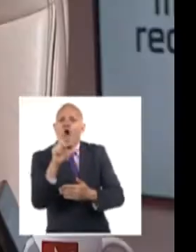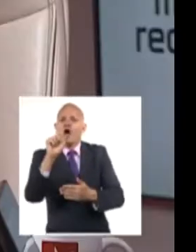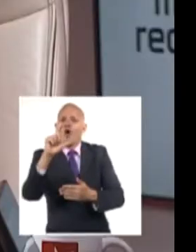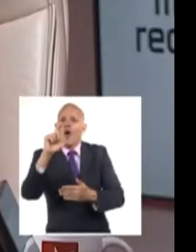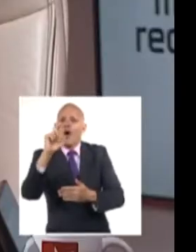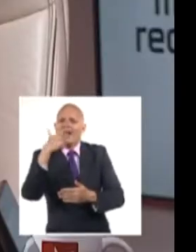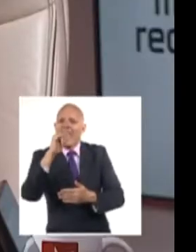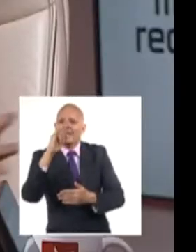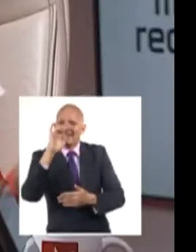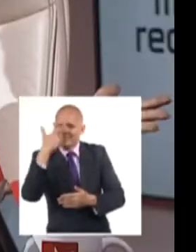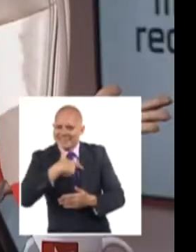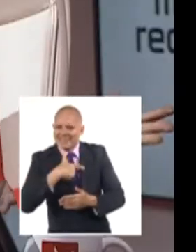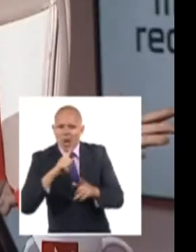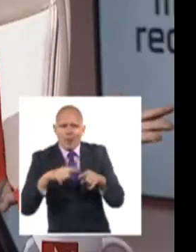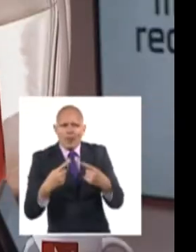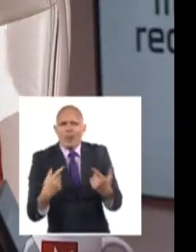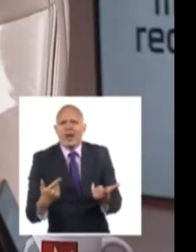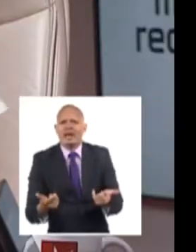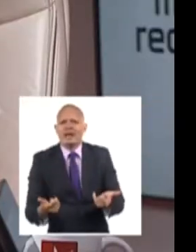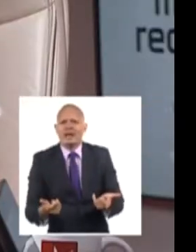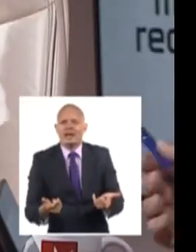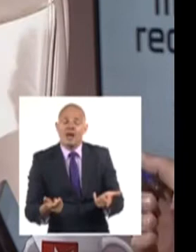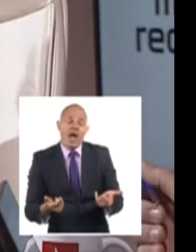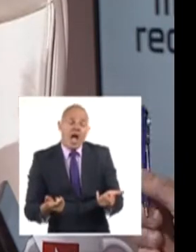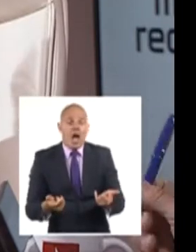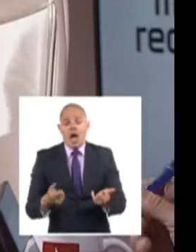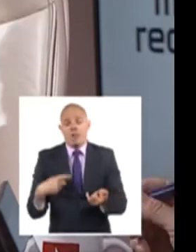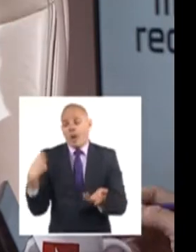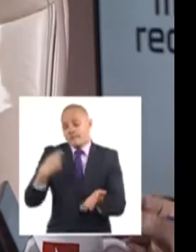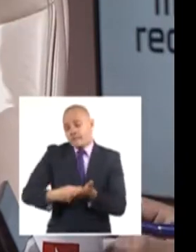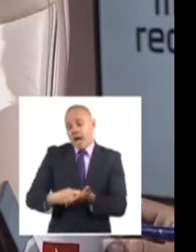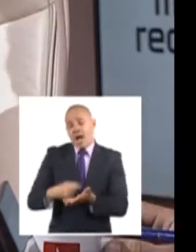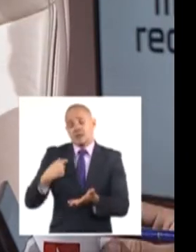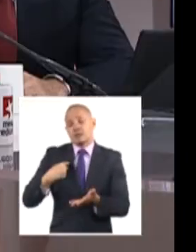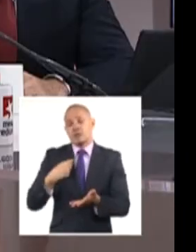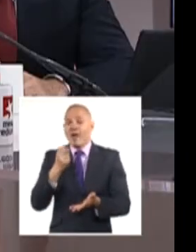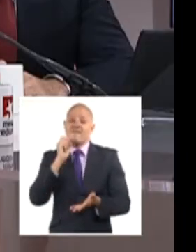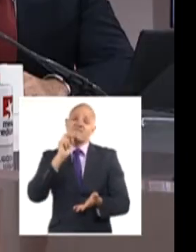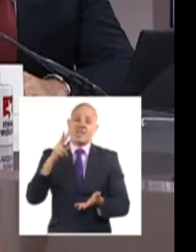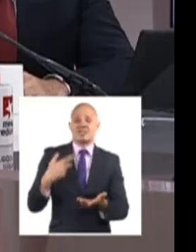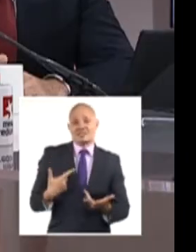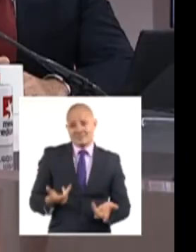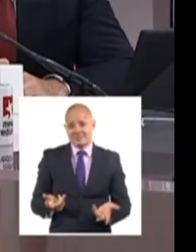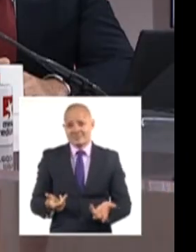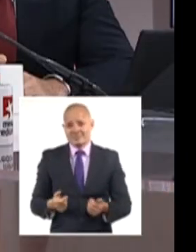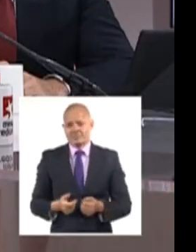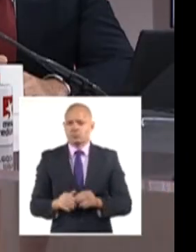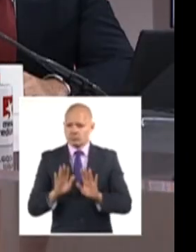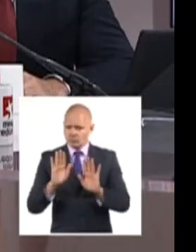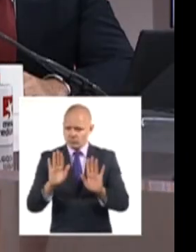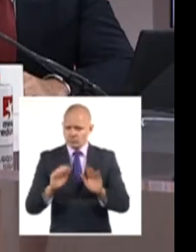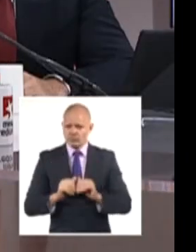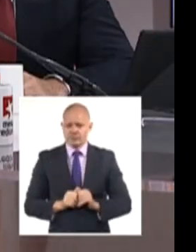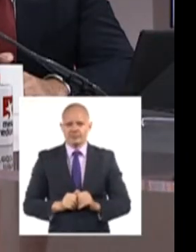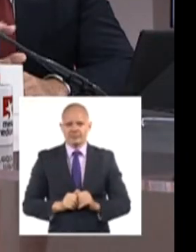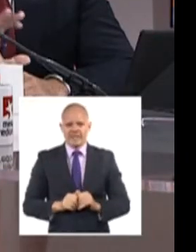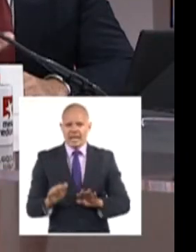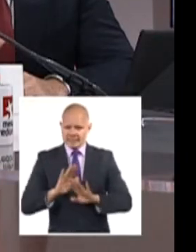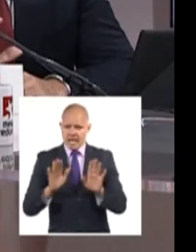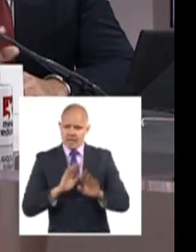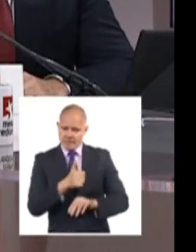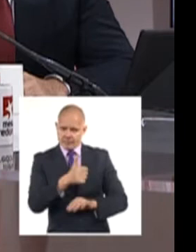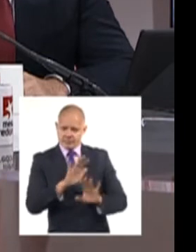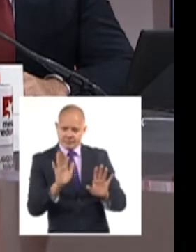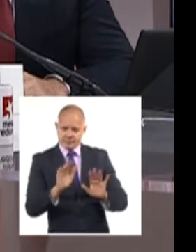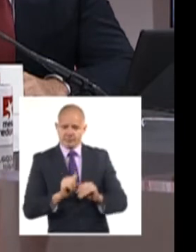pero con la coca se la pagan y de eso vive es decir todos esos son asuntos que hay que atender ahora marina más allá de estos retos y de estos venenos de